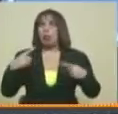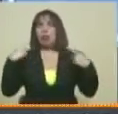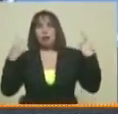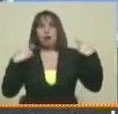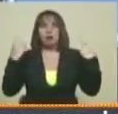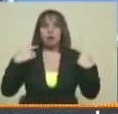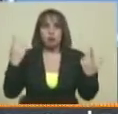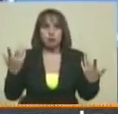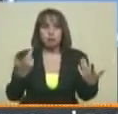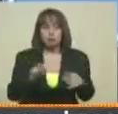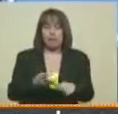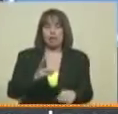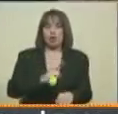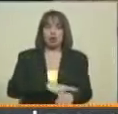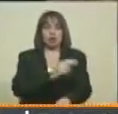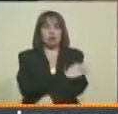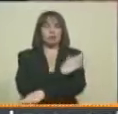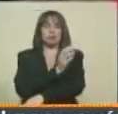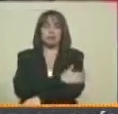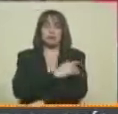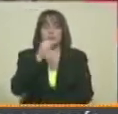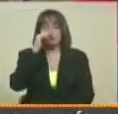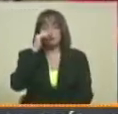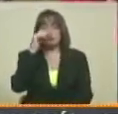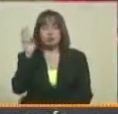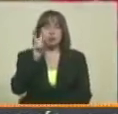todavía, la oligarquía venezolana.